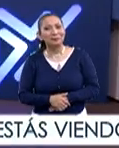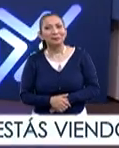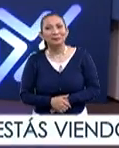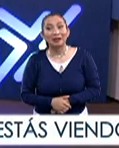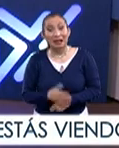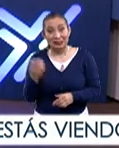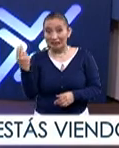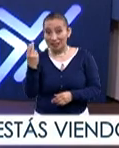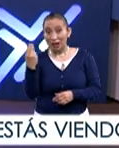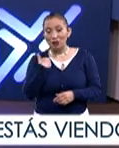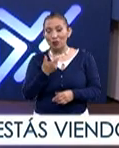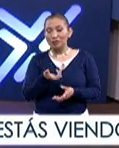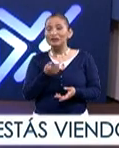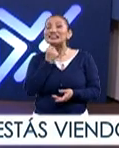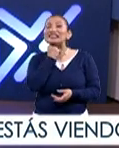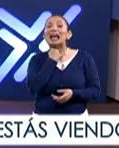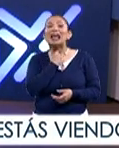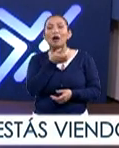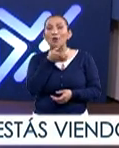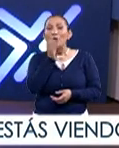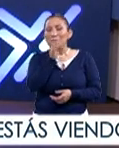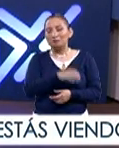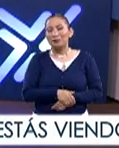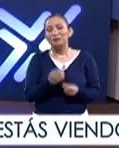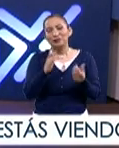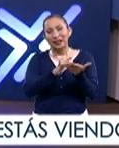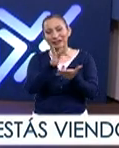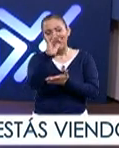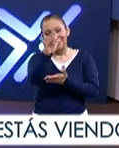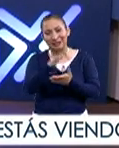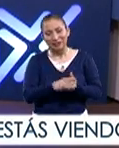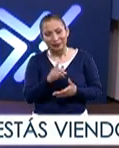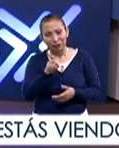y a veces hasta un tequilita ahí para cantar mejor. ¿Por qué Muchísimas no?